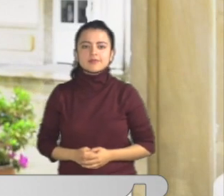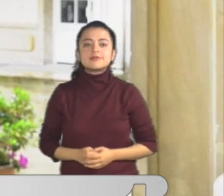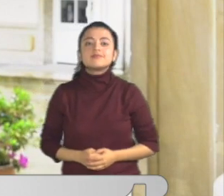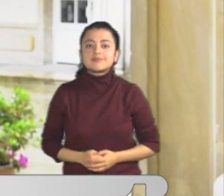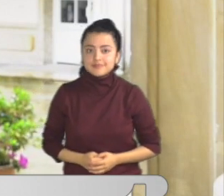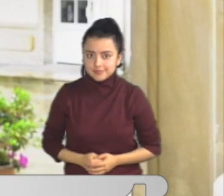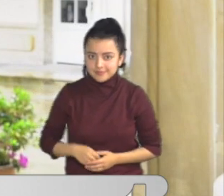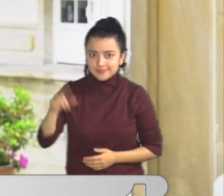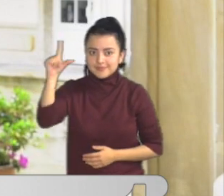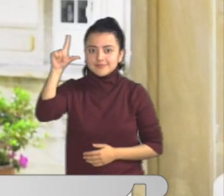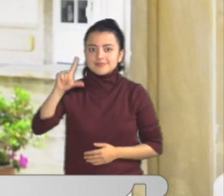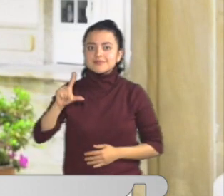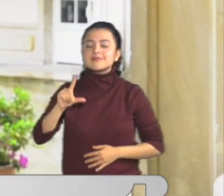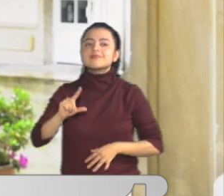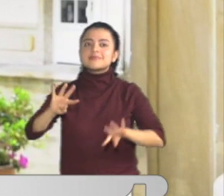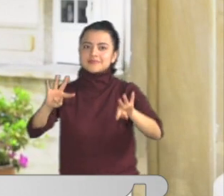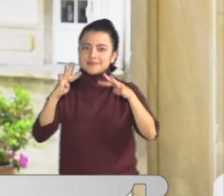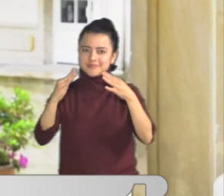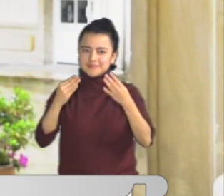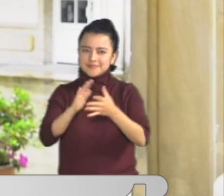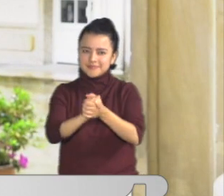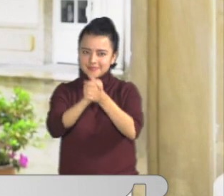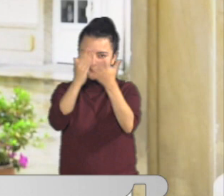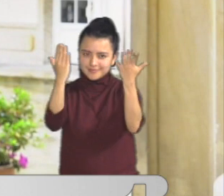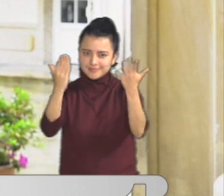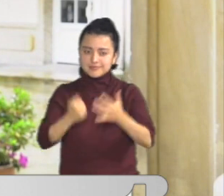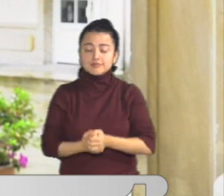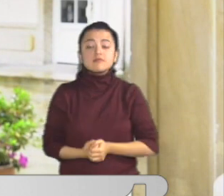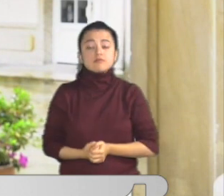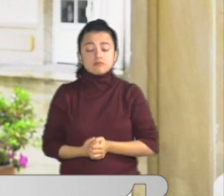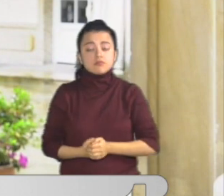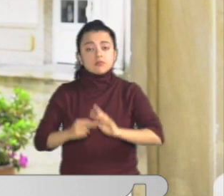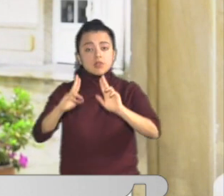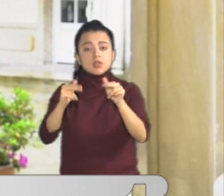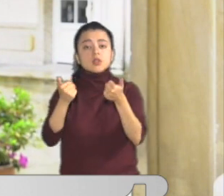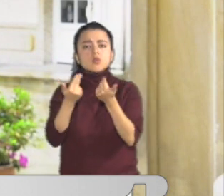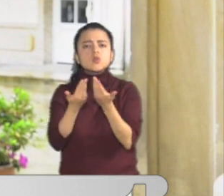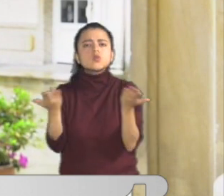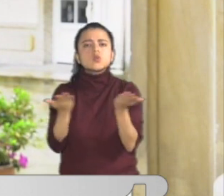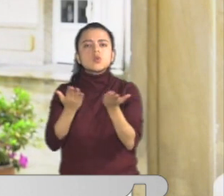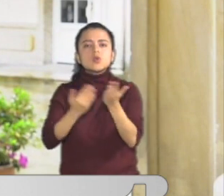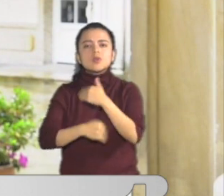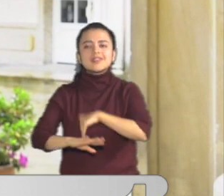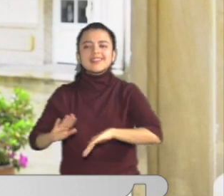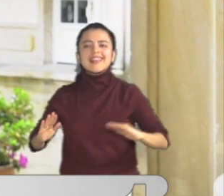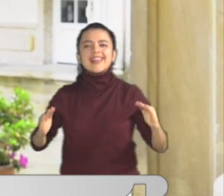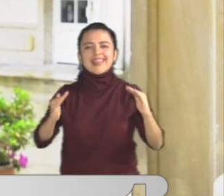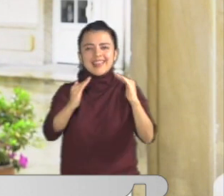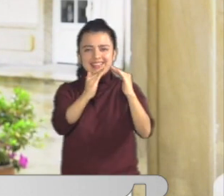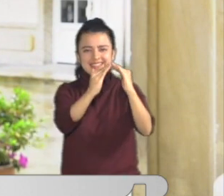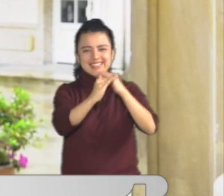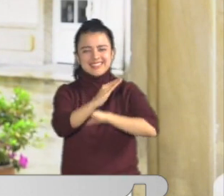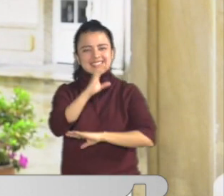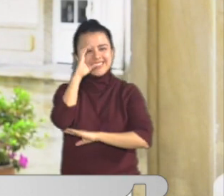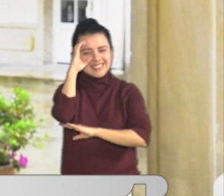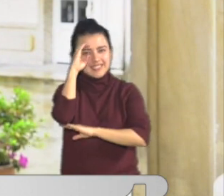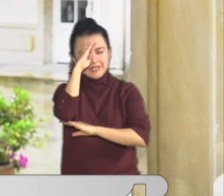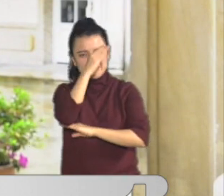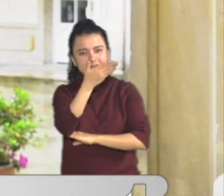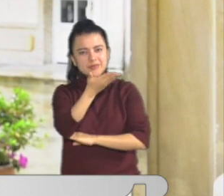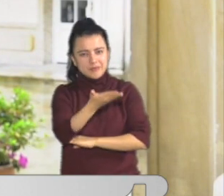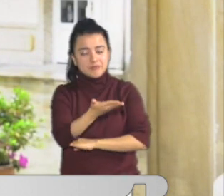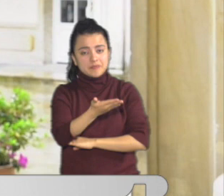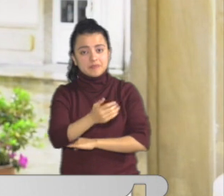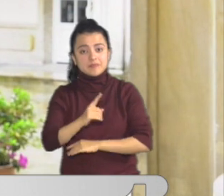Luisa y televidentes, reciban un cordial saludo. Este encuentro se llevó a cabo en la casa del presidente electo Gustavo Petro. Fue